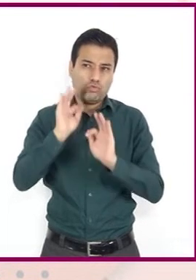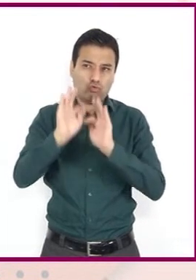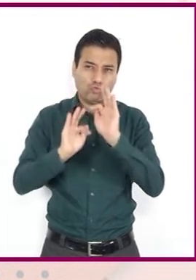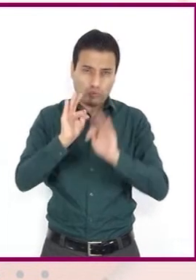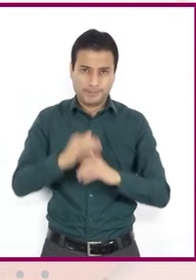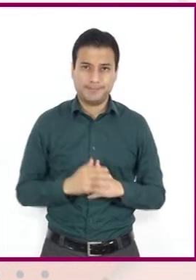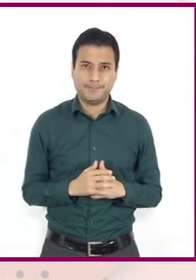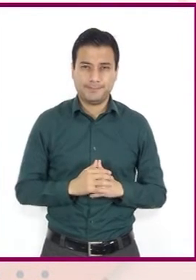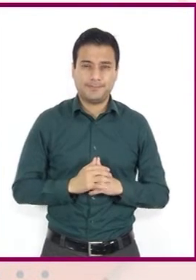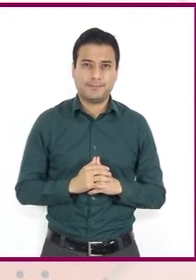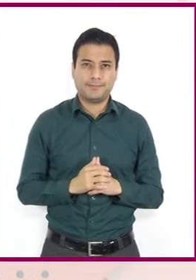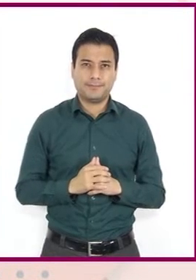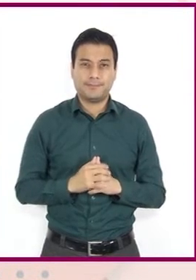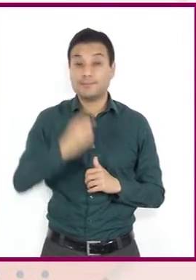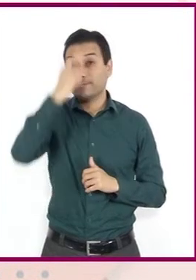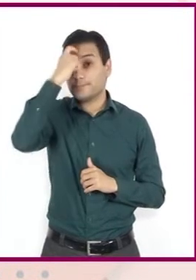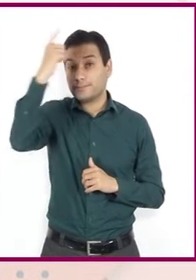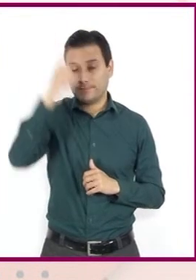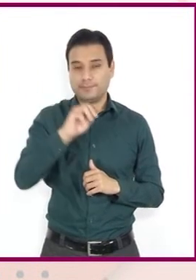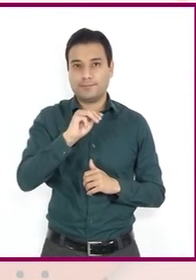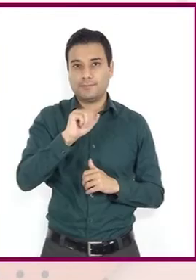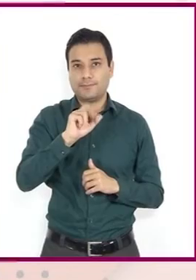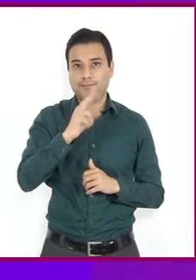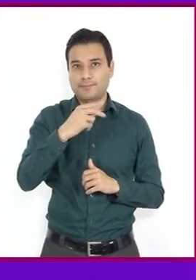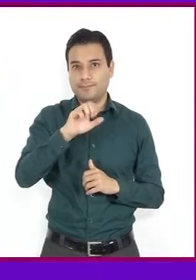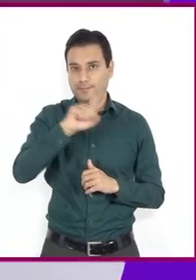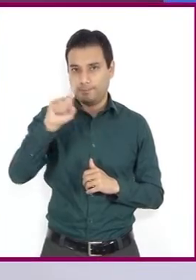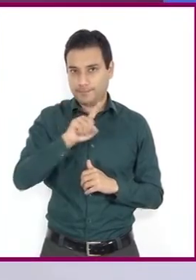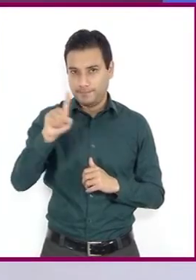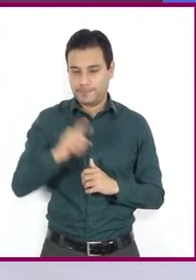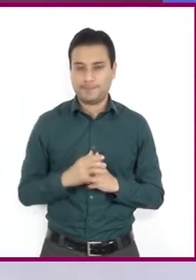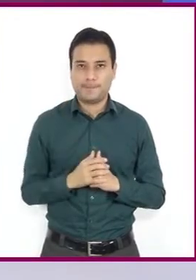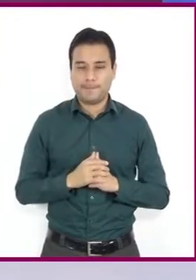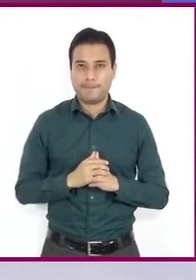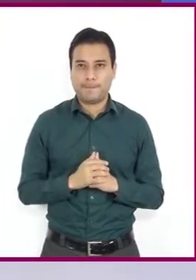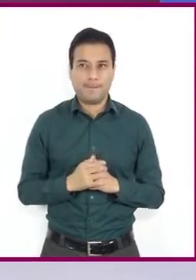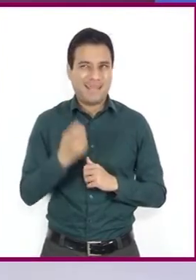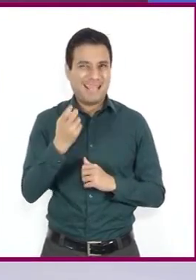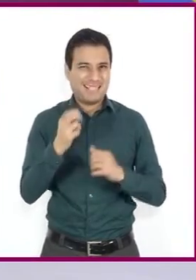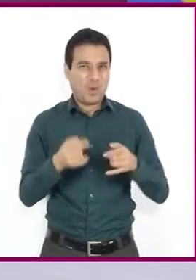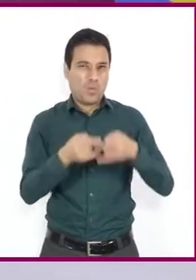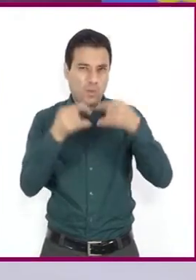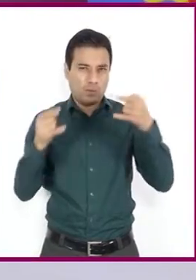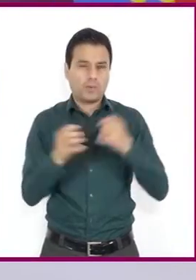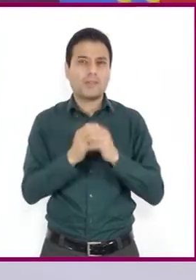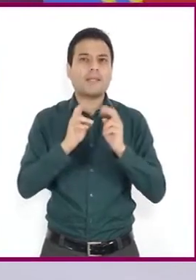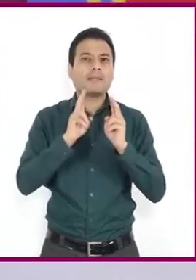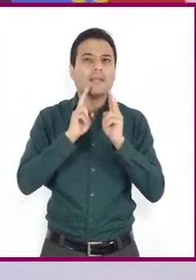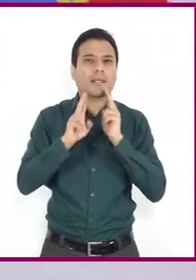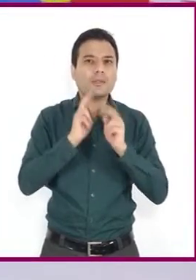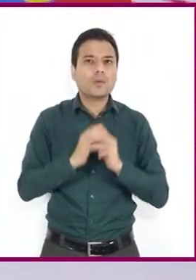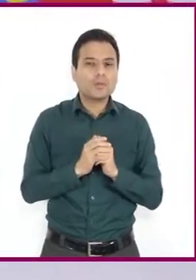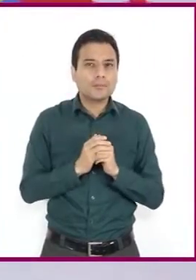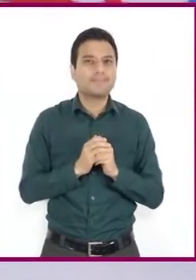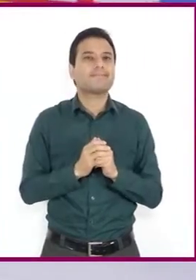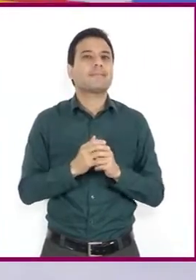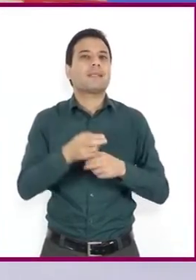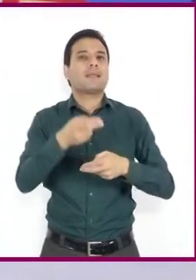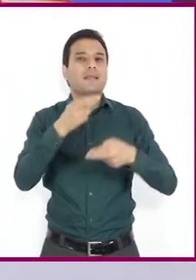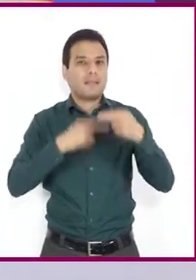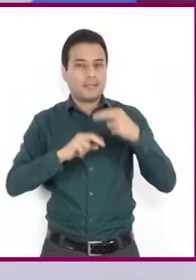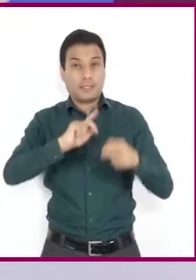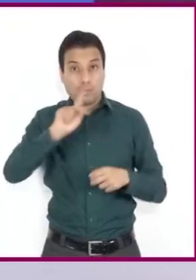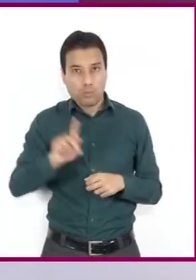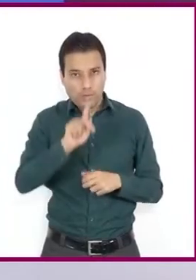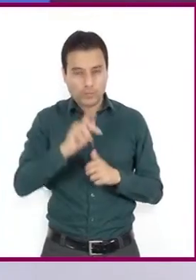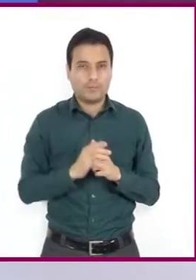dormitorio. Gabriel García Márquez. En este fragmento, el narrador vuelve para contarnos la historia de lo